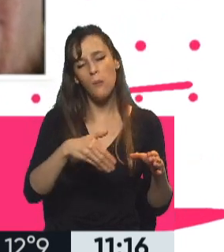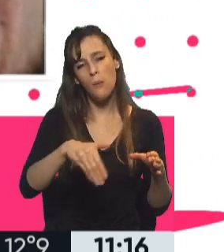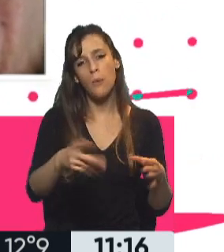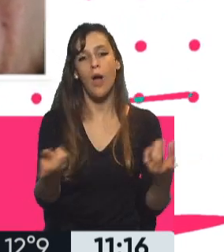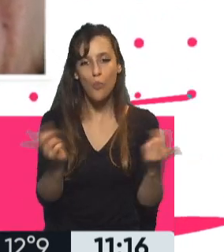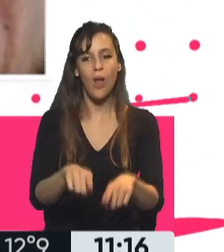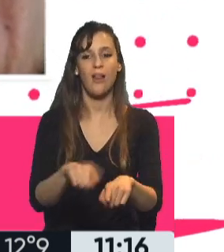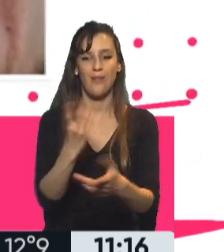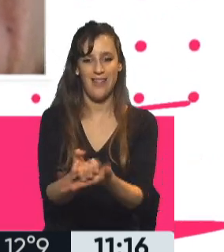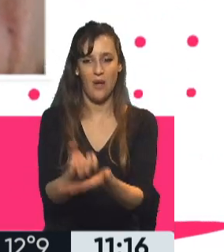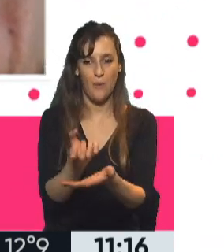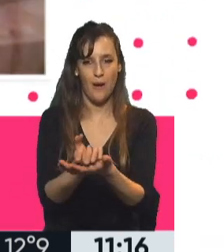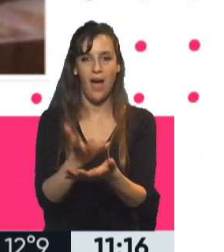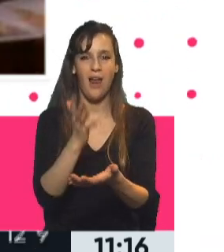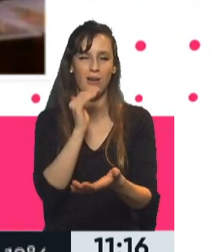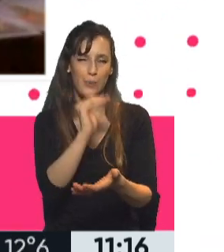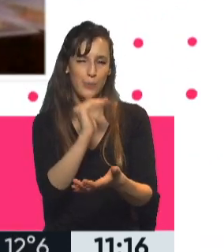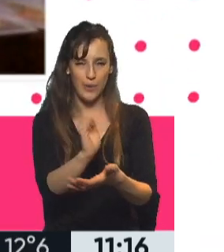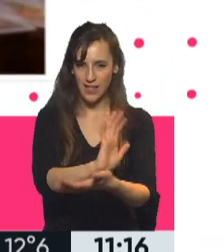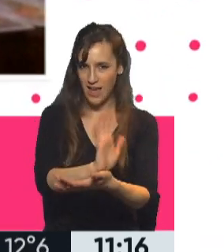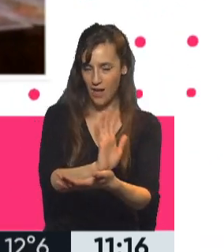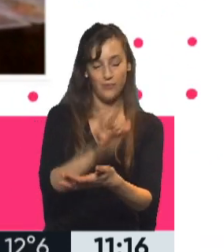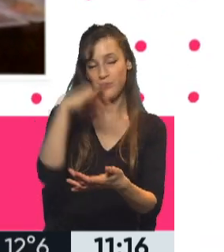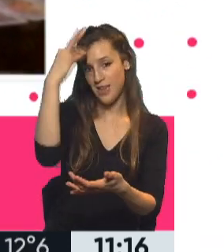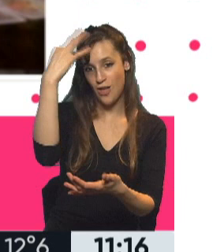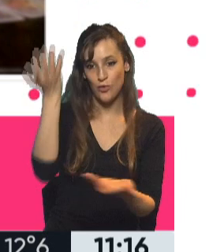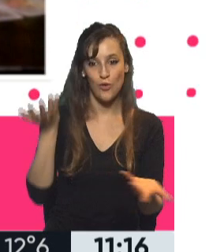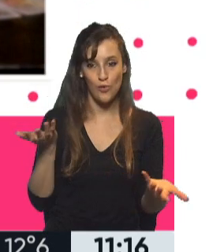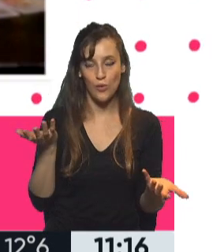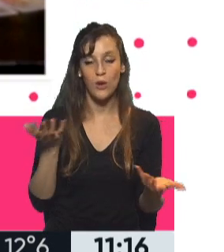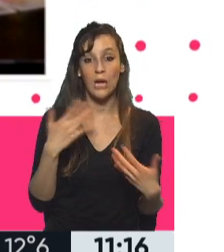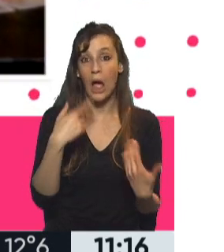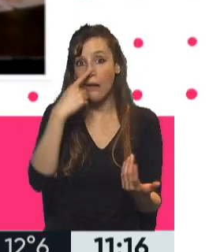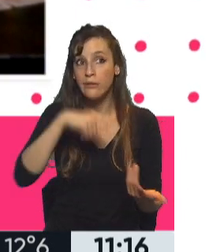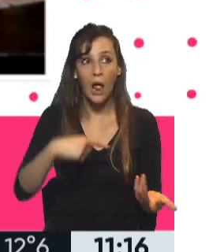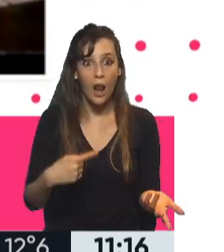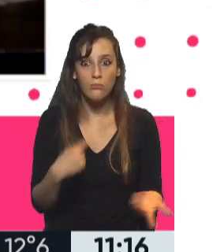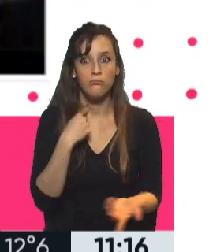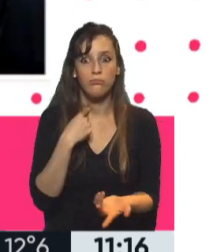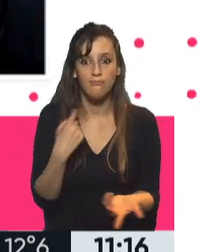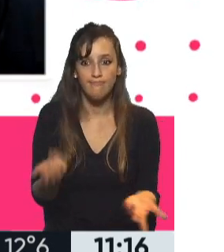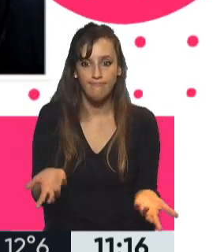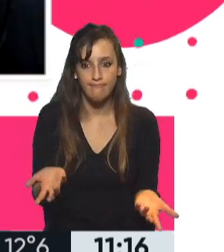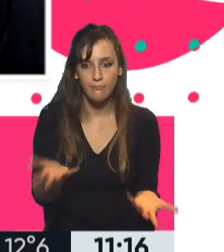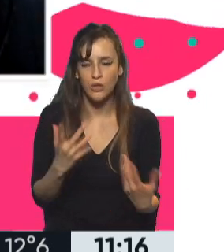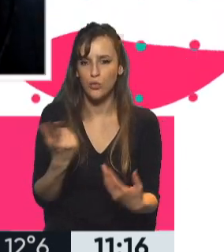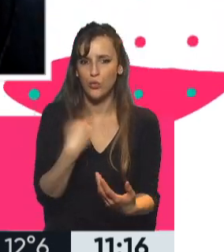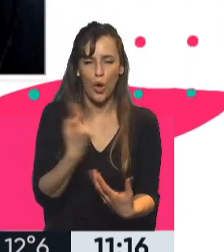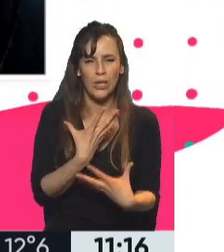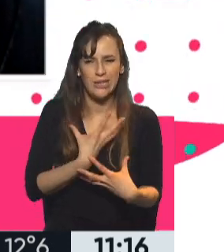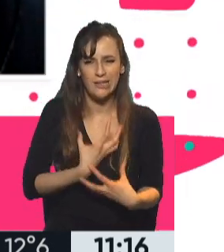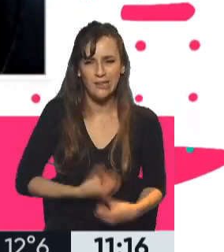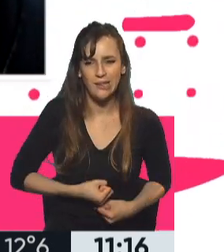las grabaciones del radioteatro. Y bueno, sucedió lo que sucedió. Claro. Y nos deprimimos